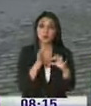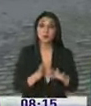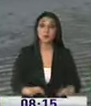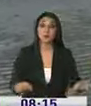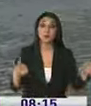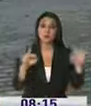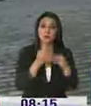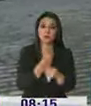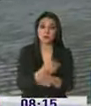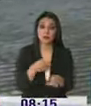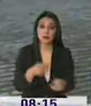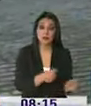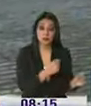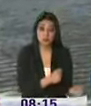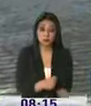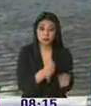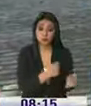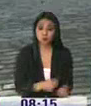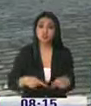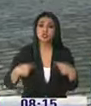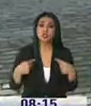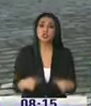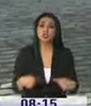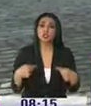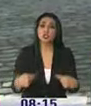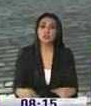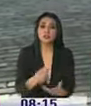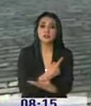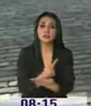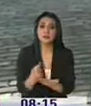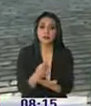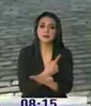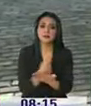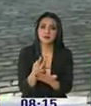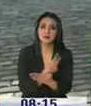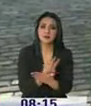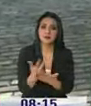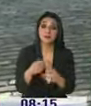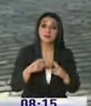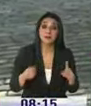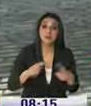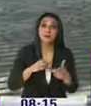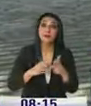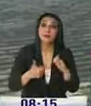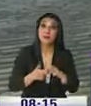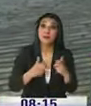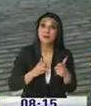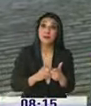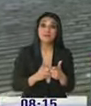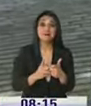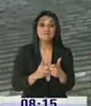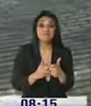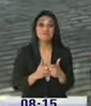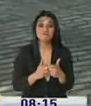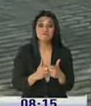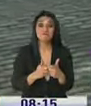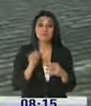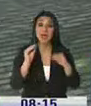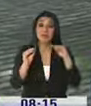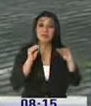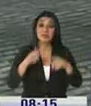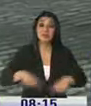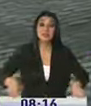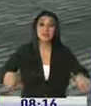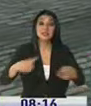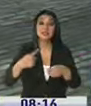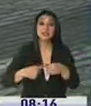que aquí tenemos barrido manual permanente durante todas las semanas. Sin embargo, el problema que sí reportamos a lo largo de todo el